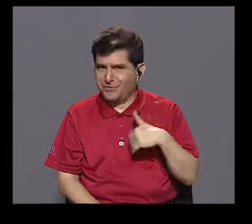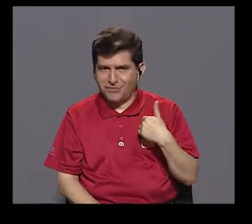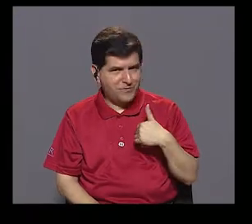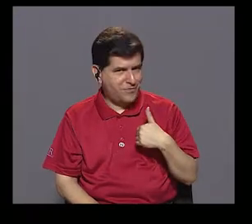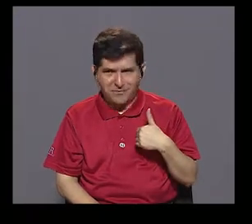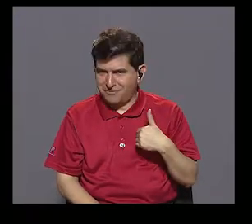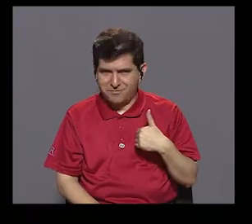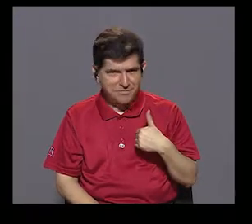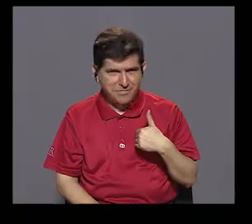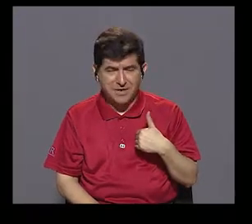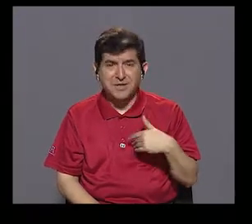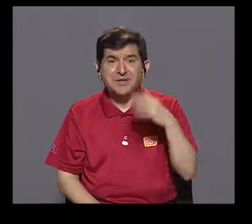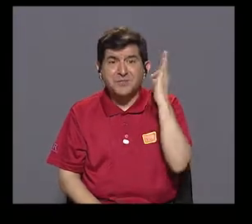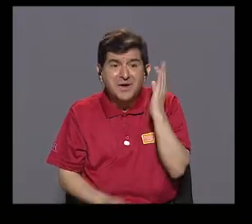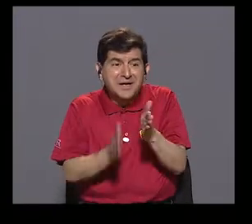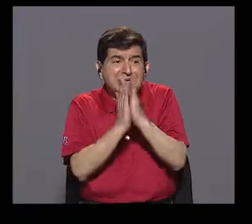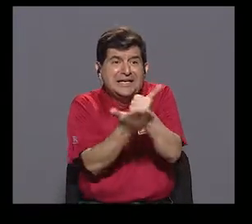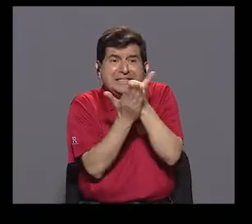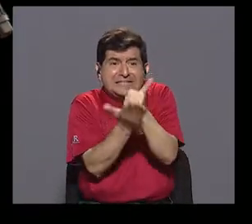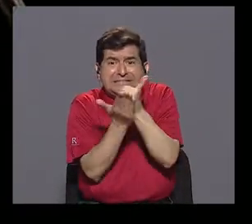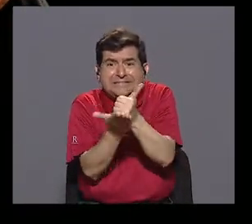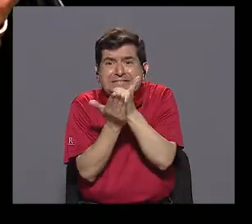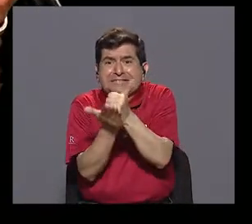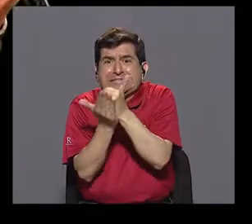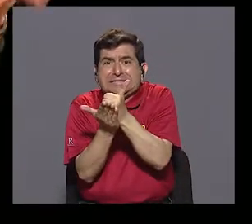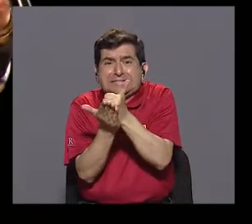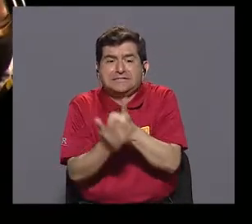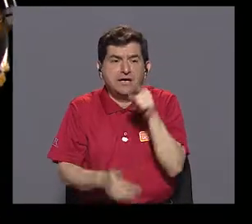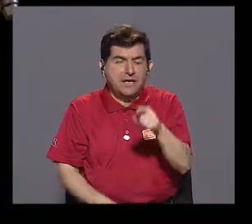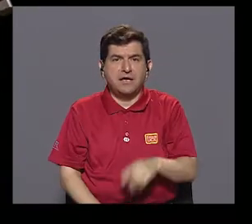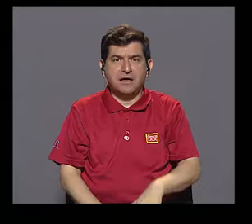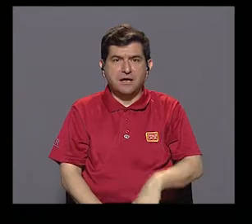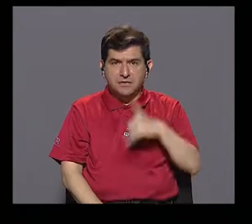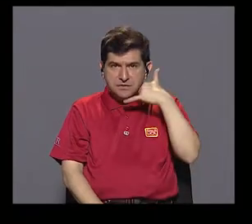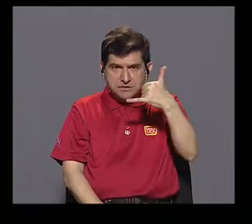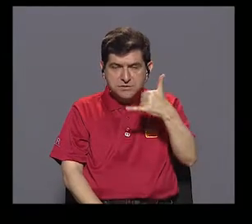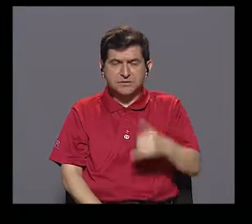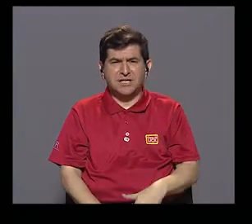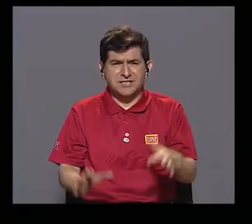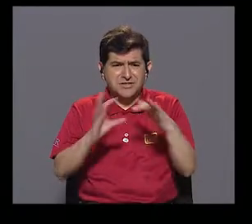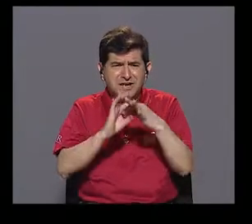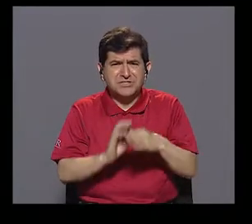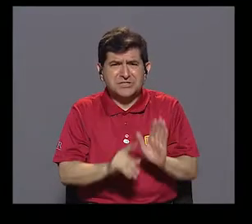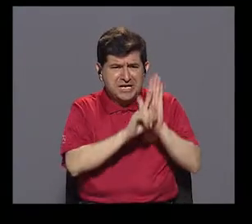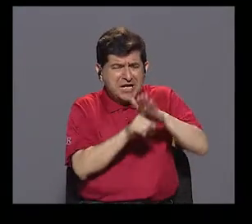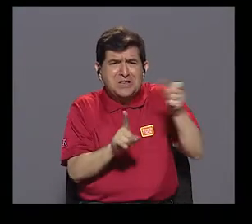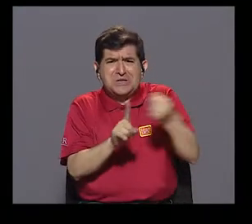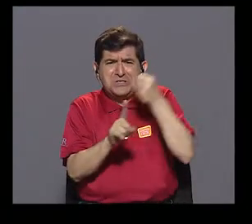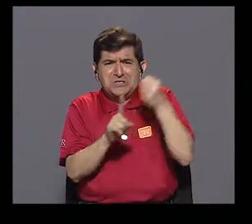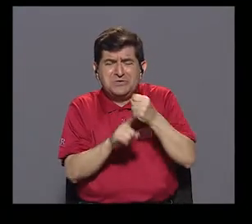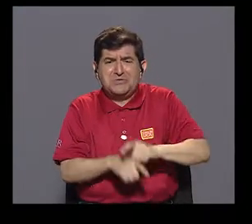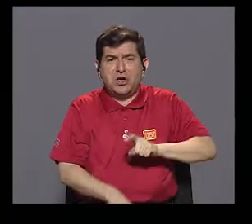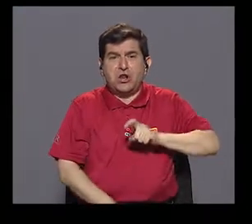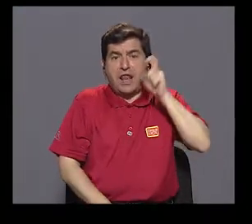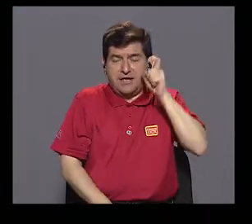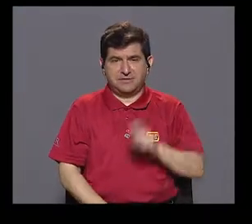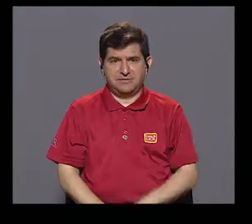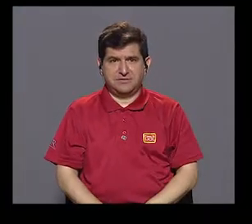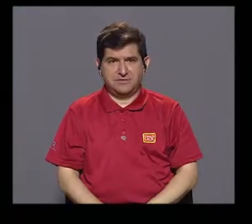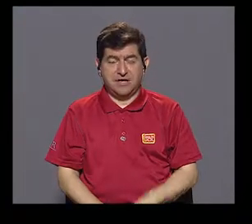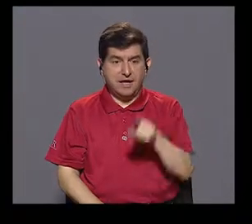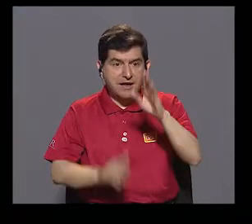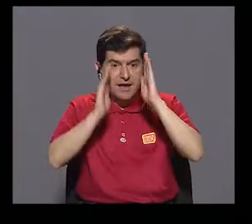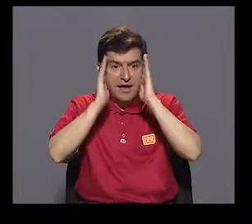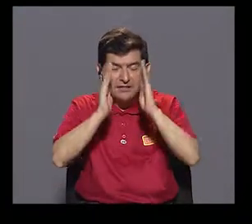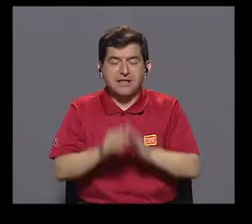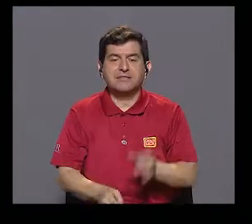hombres, pidiendo auxilio en la línea que tiene que ver con acoso y con violencia de género, que es la